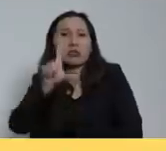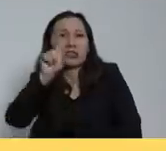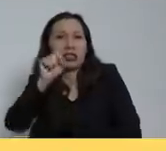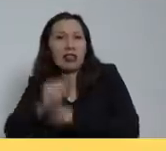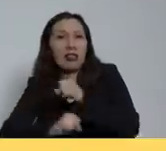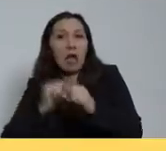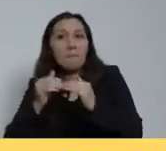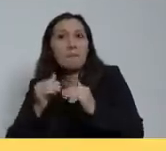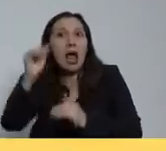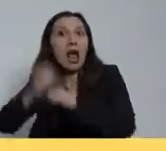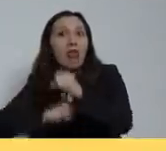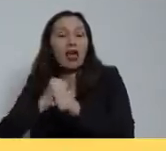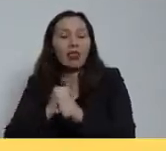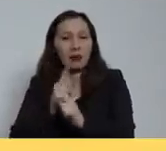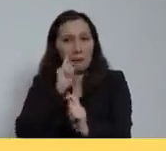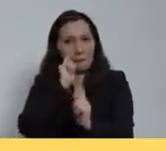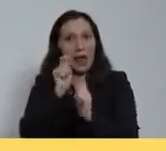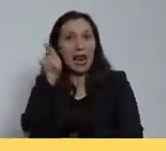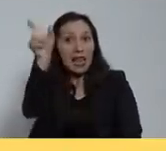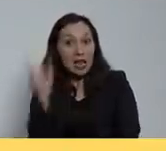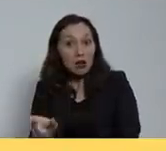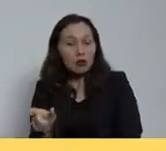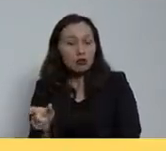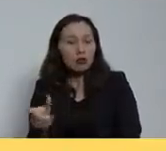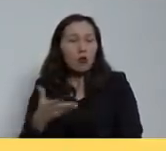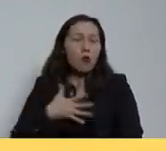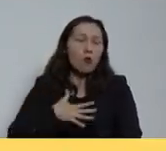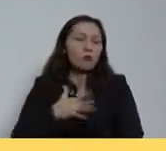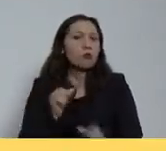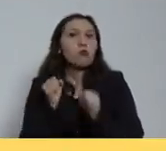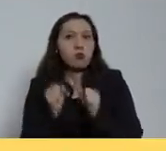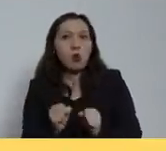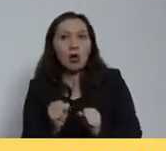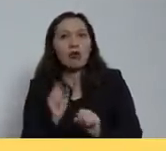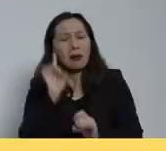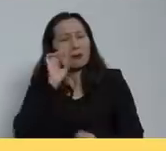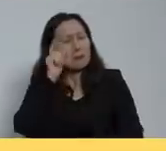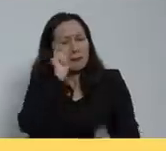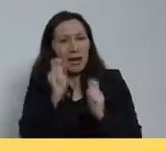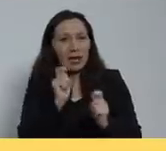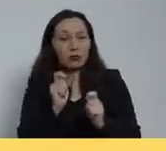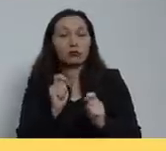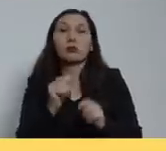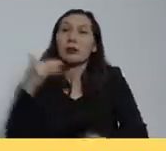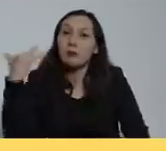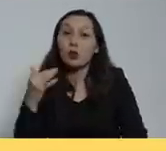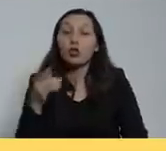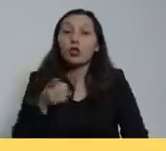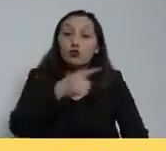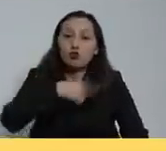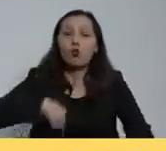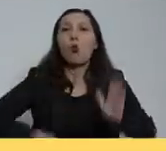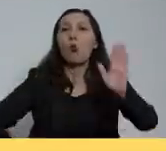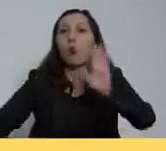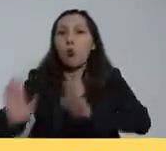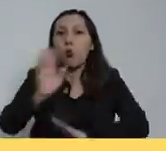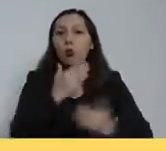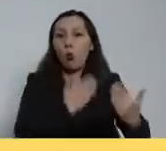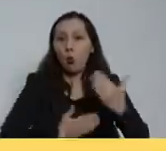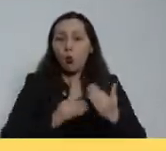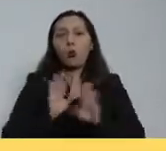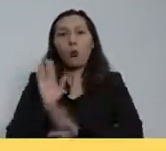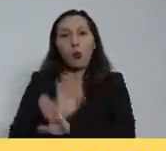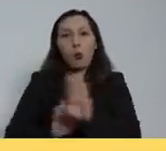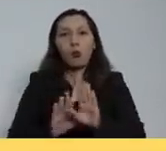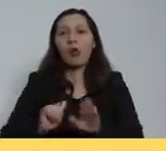70 años o más, el riesgo para esa persona es dramático. Entonces, lo esencial es que nos estamos cuidando